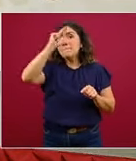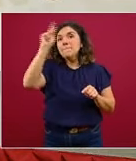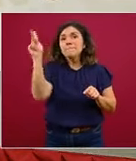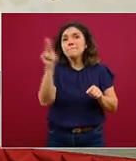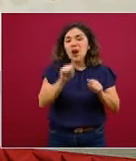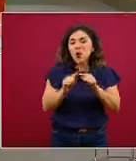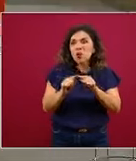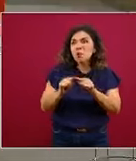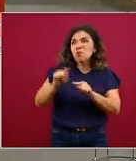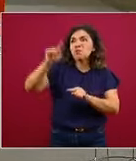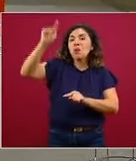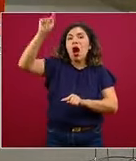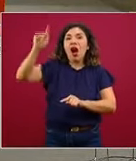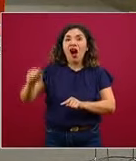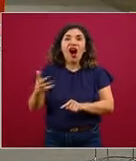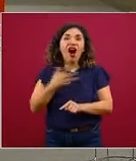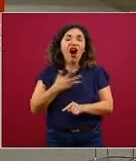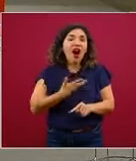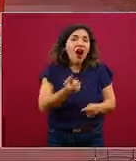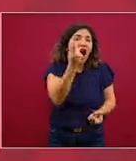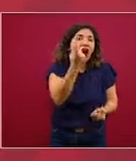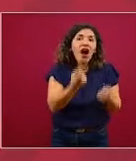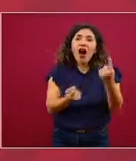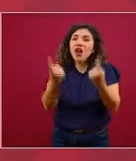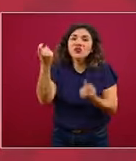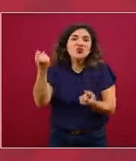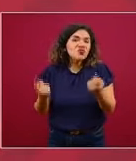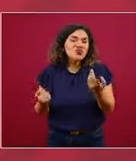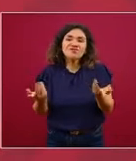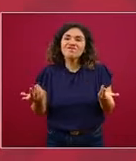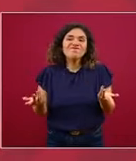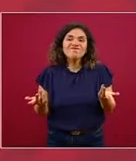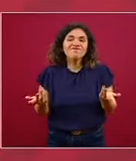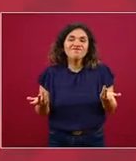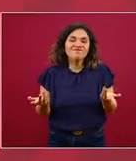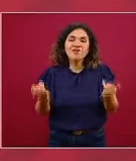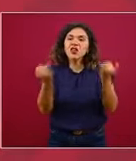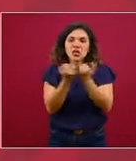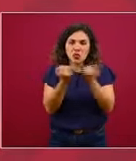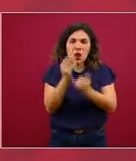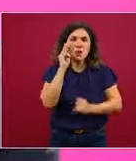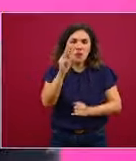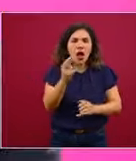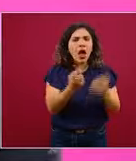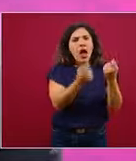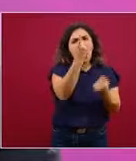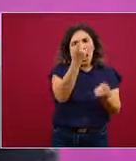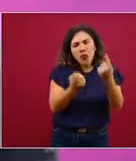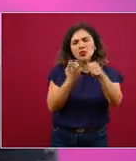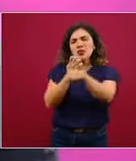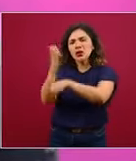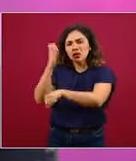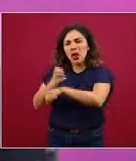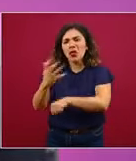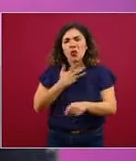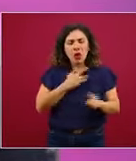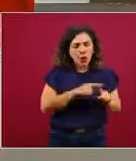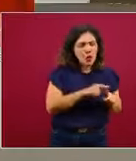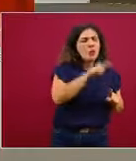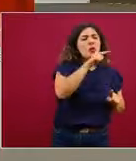primer pico o una primera intensidad vista en semanas previas. También hemos visto entidades, lógicamente, en donde la meseta